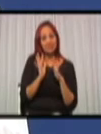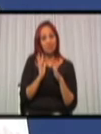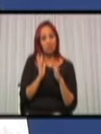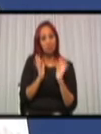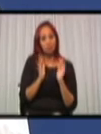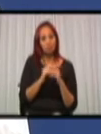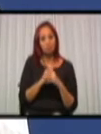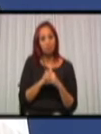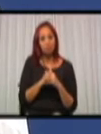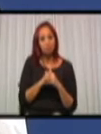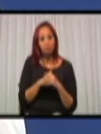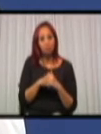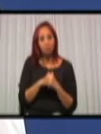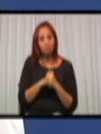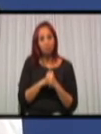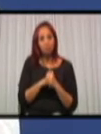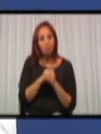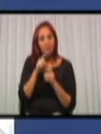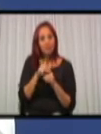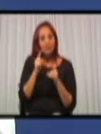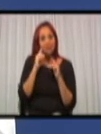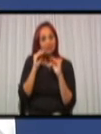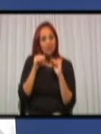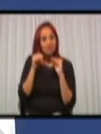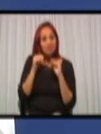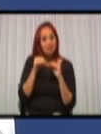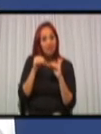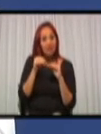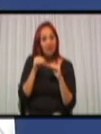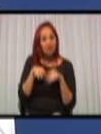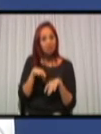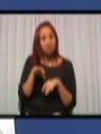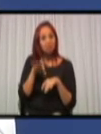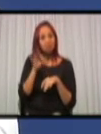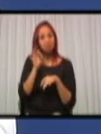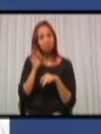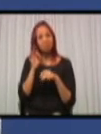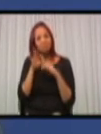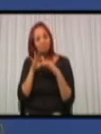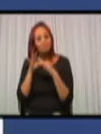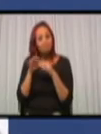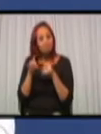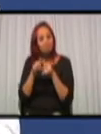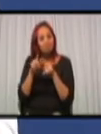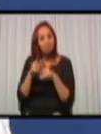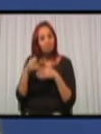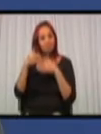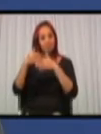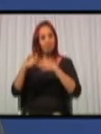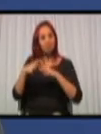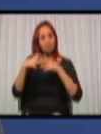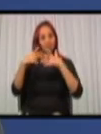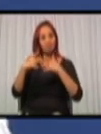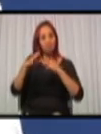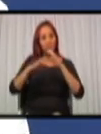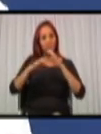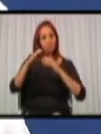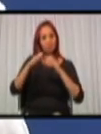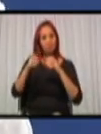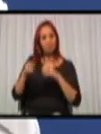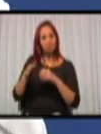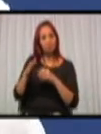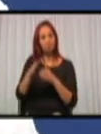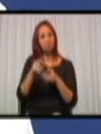hay que enseñar a pescar a la persona, pero también hay que darle cómo comercializar el pescado.